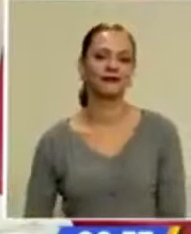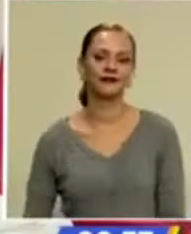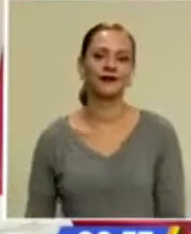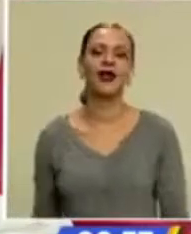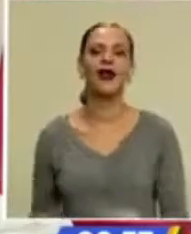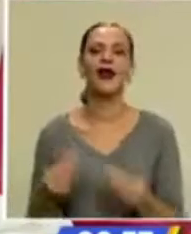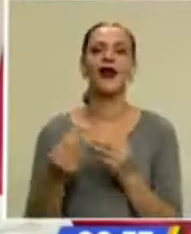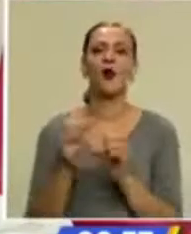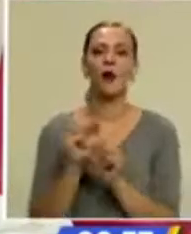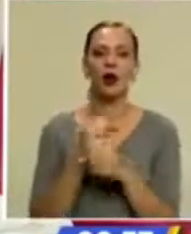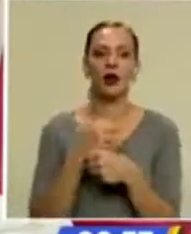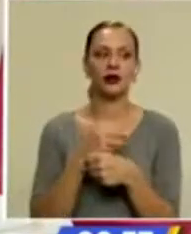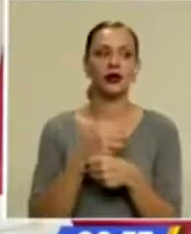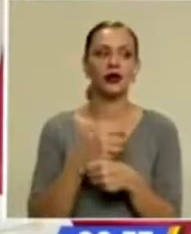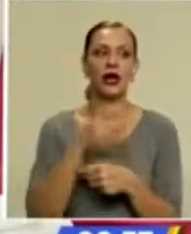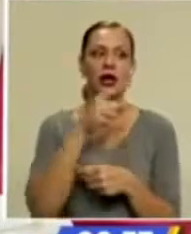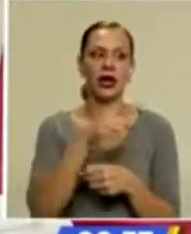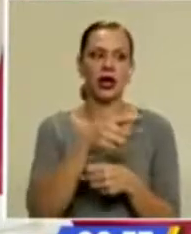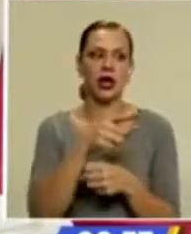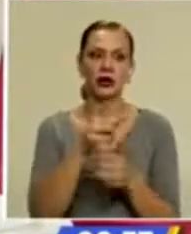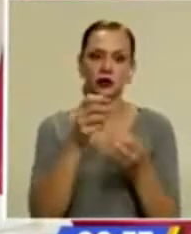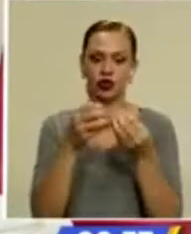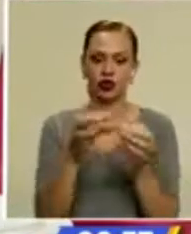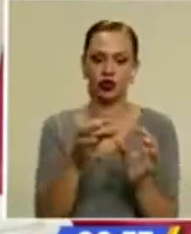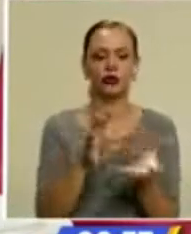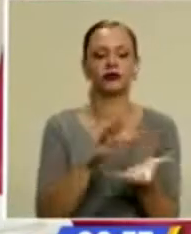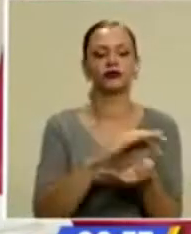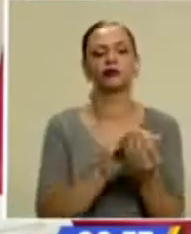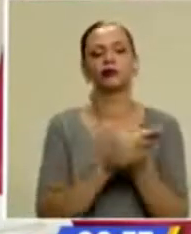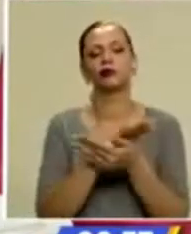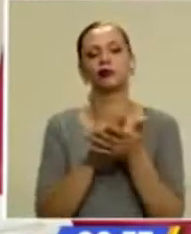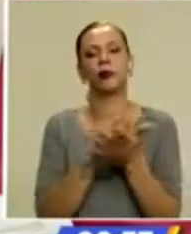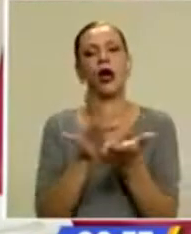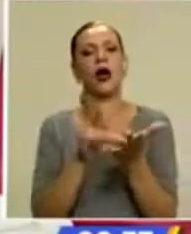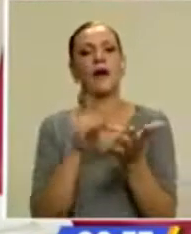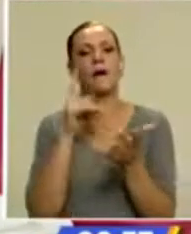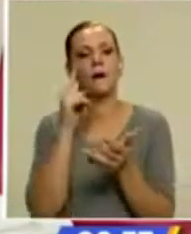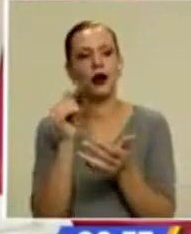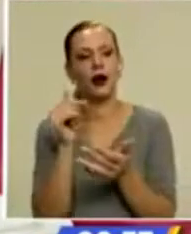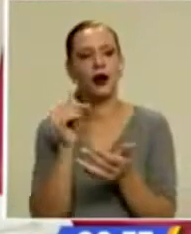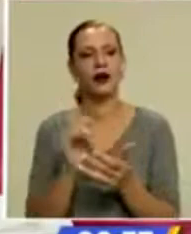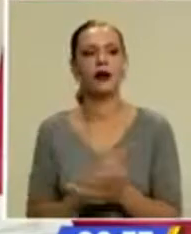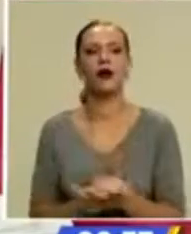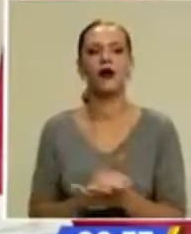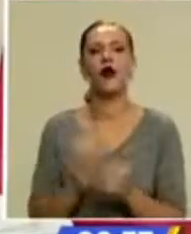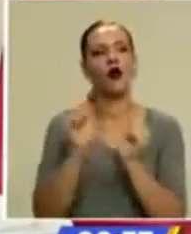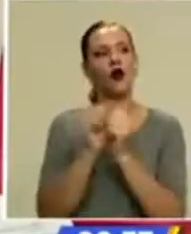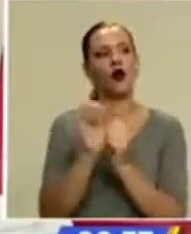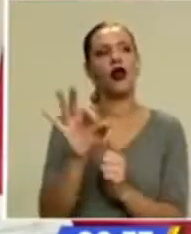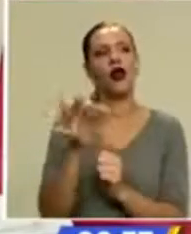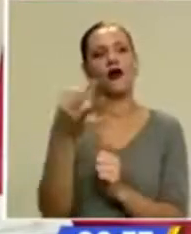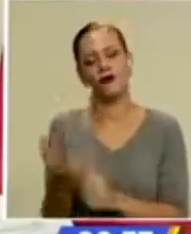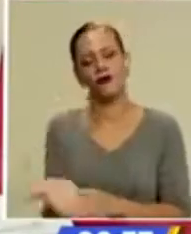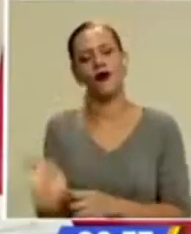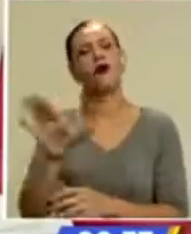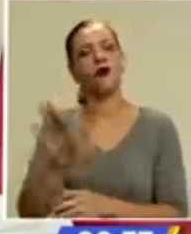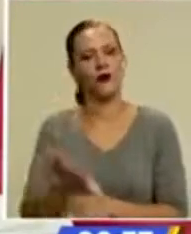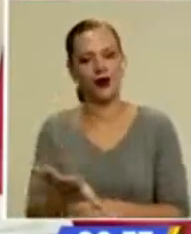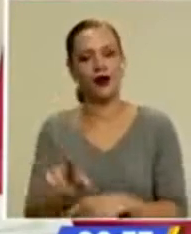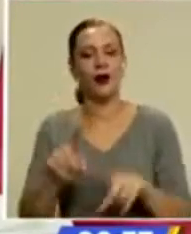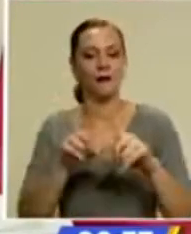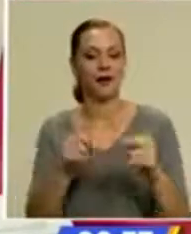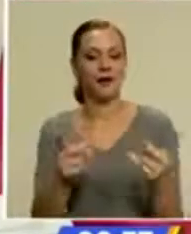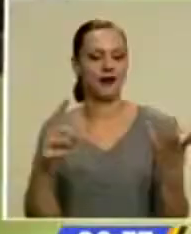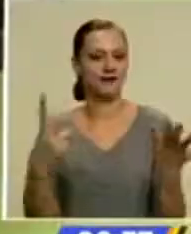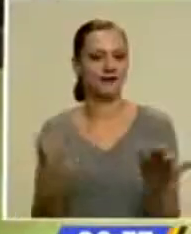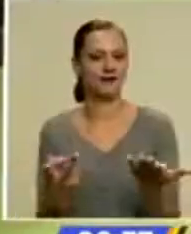es que esta la vamos a aprovechar. Exacto. Para que sea con la forma, ajá, pero en